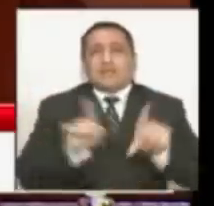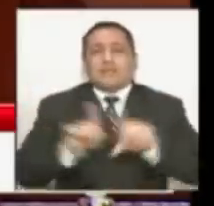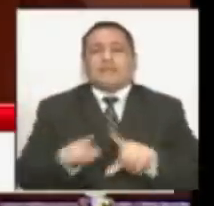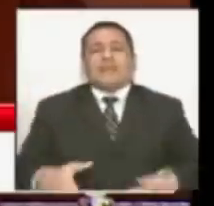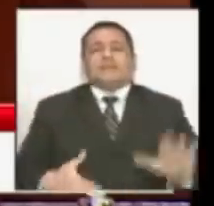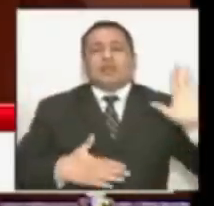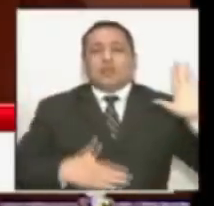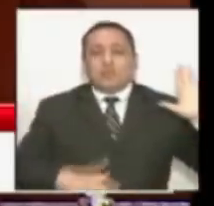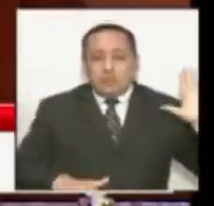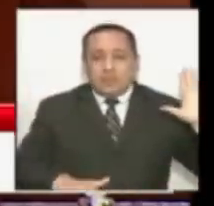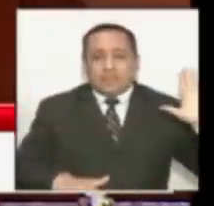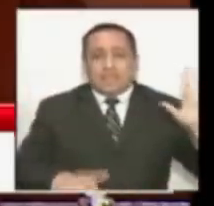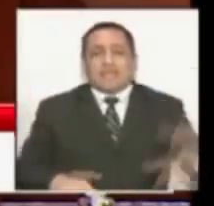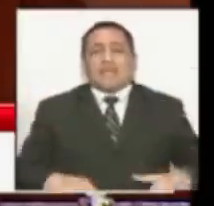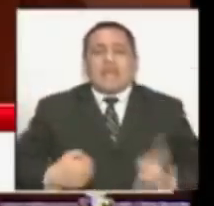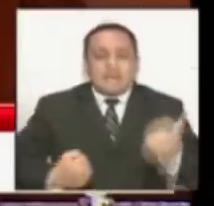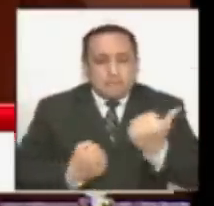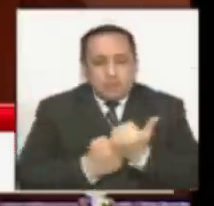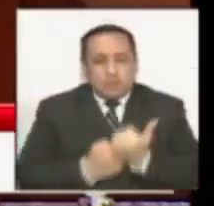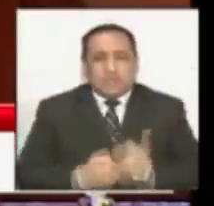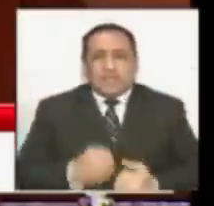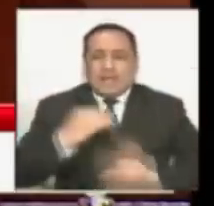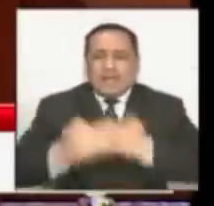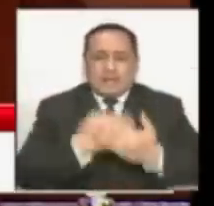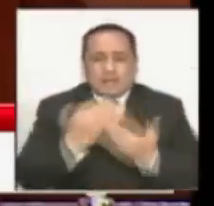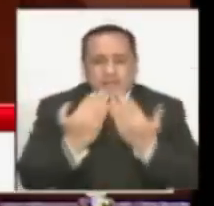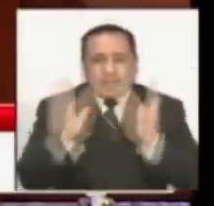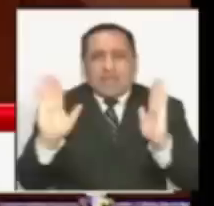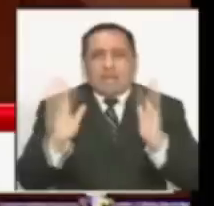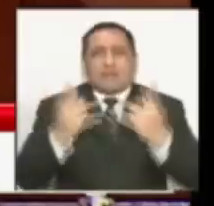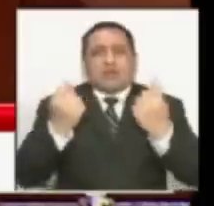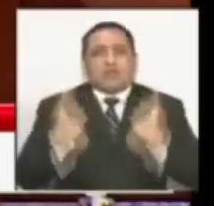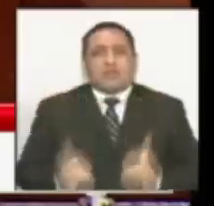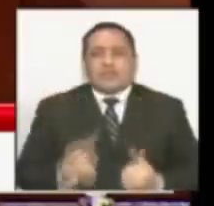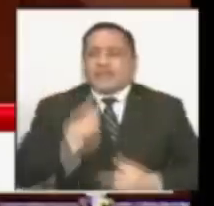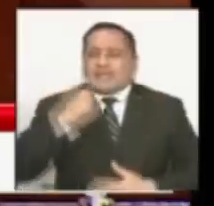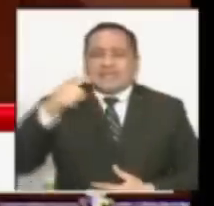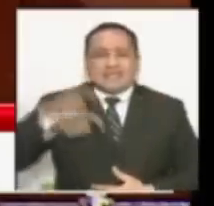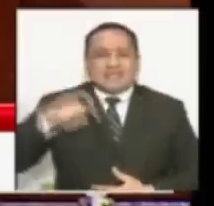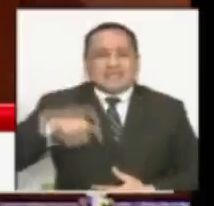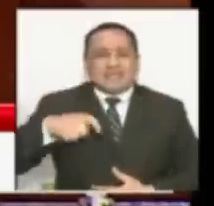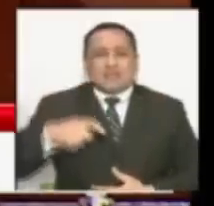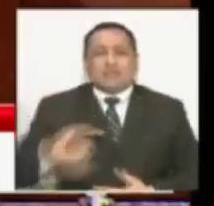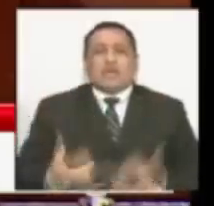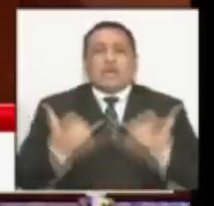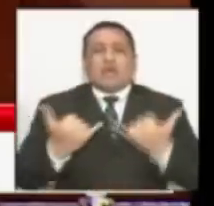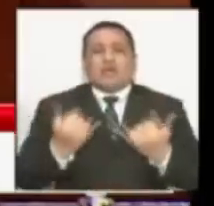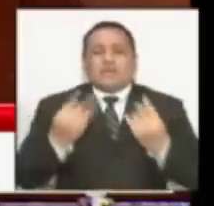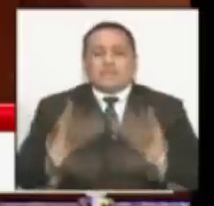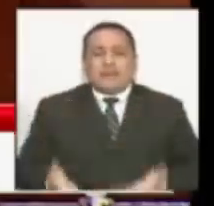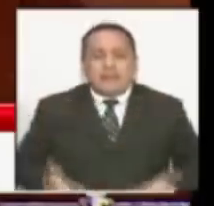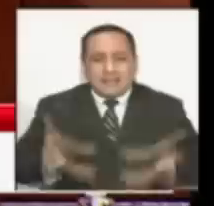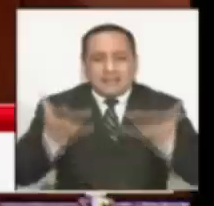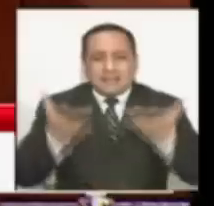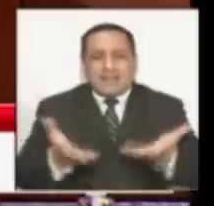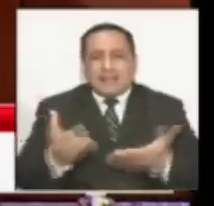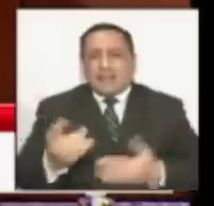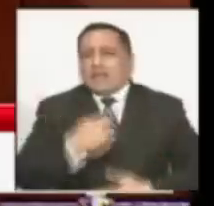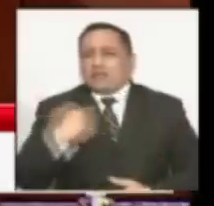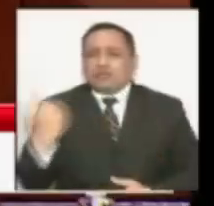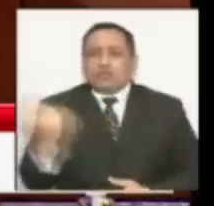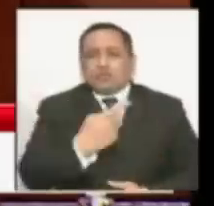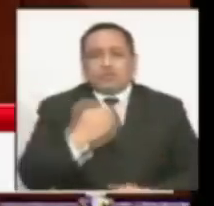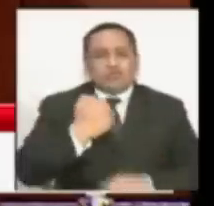se comprometan y apoyen la reactivación económica que tanto necesitamos para devolverle a todos